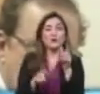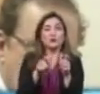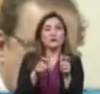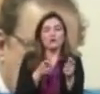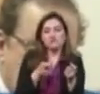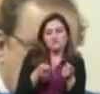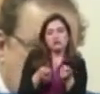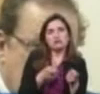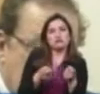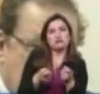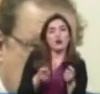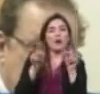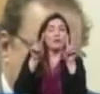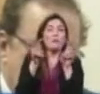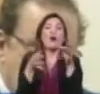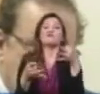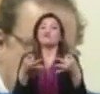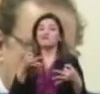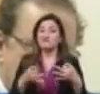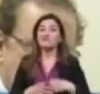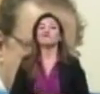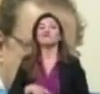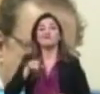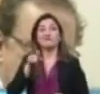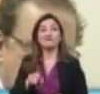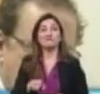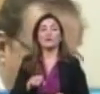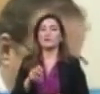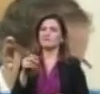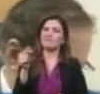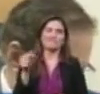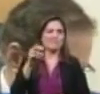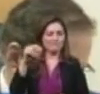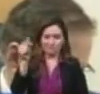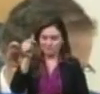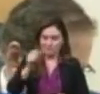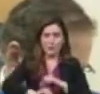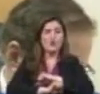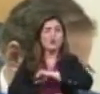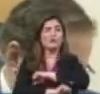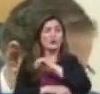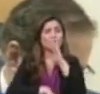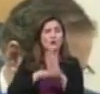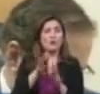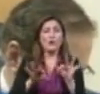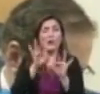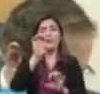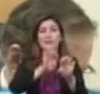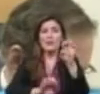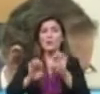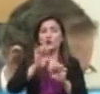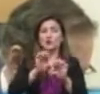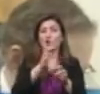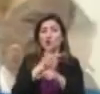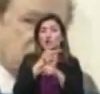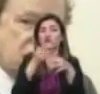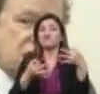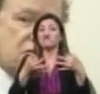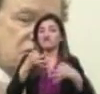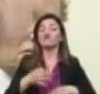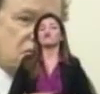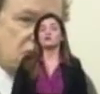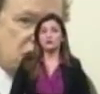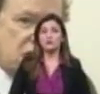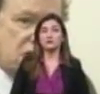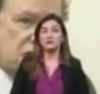manipulan los temas de justicia y necesitamos darle celeridad fundamentalmente a la evaluación del Consejo de la Judicatura. Creemos